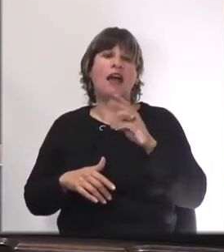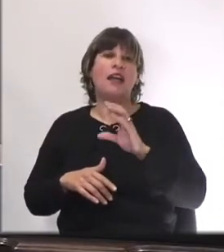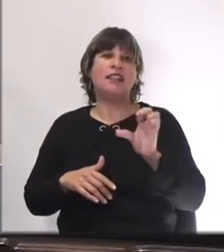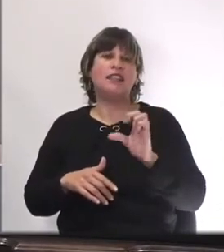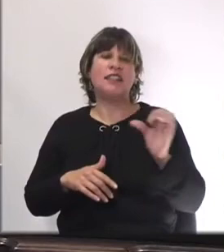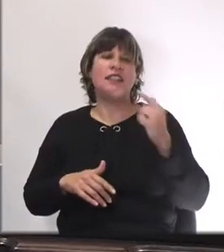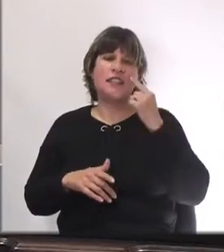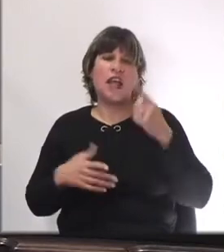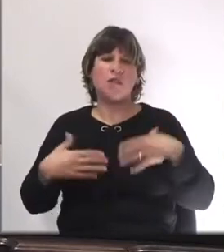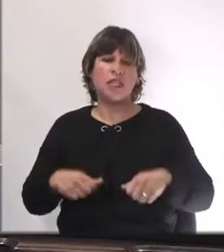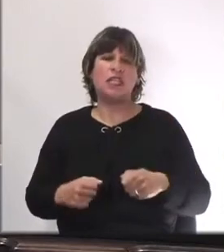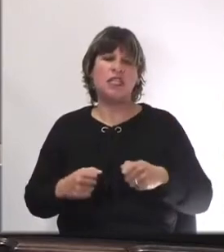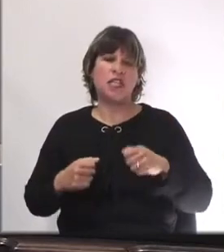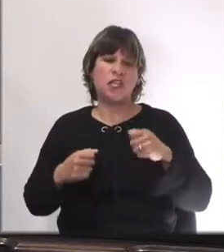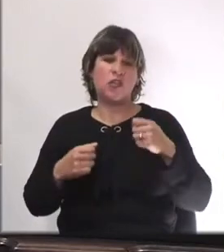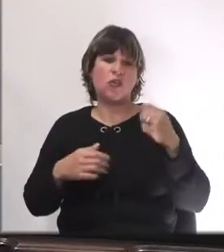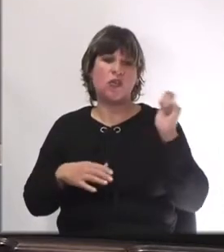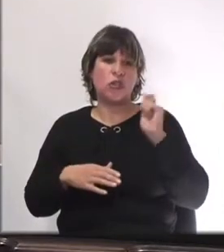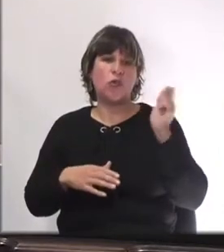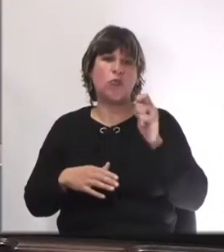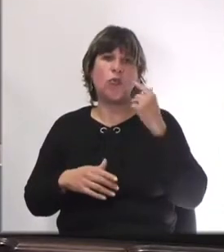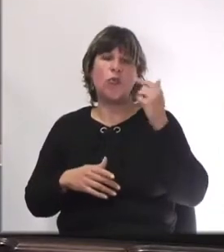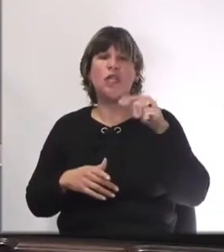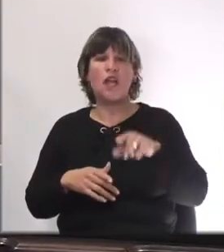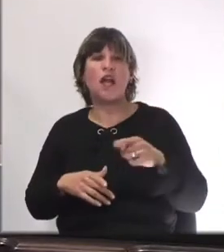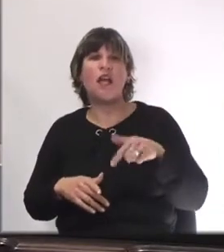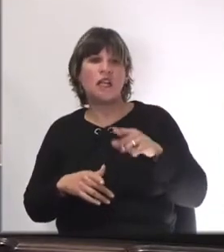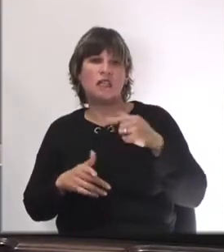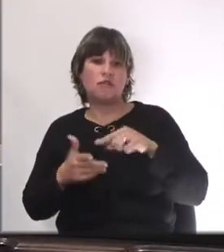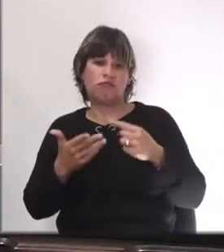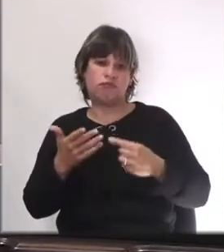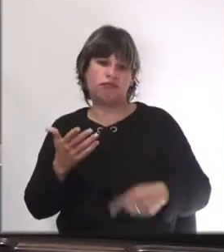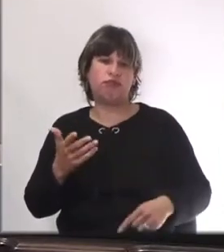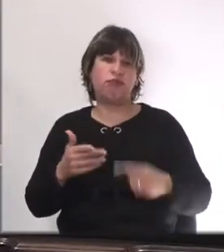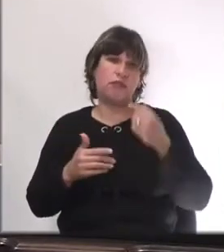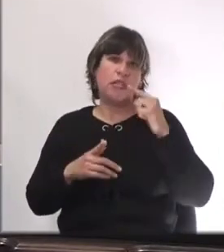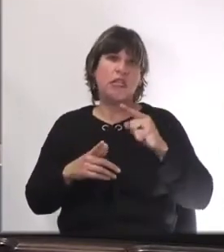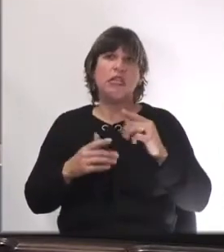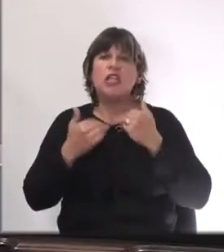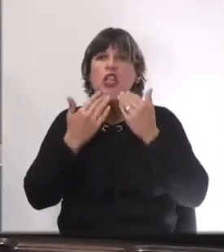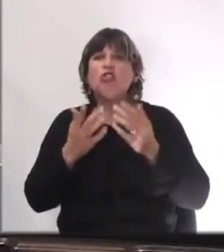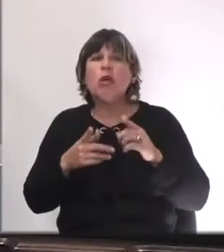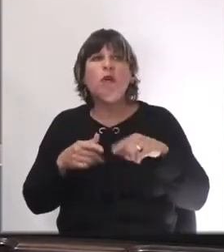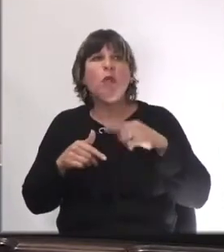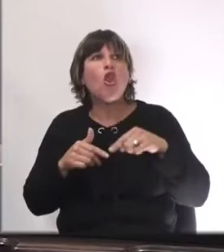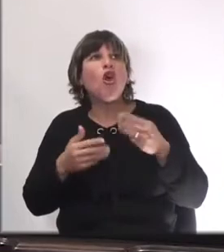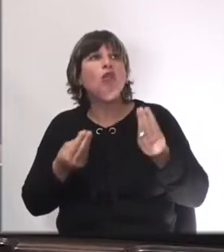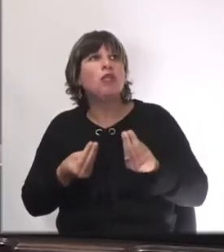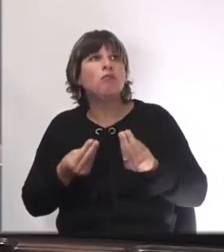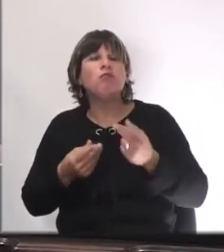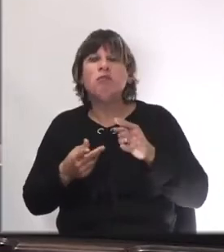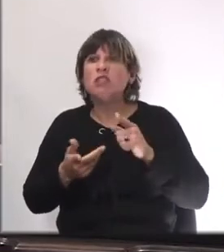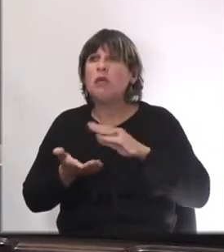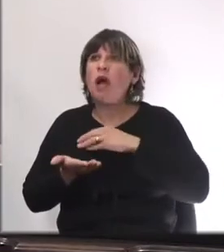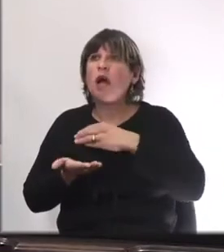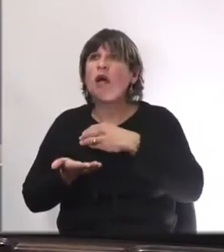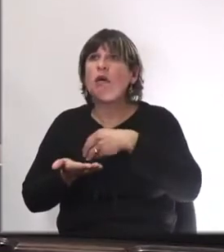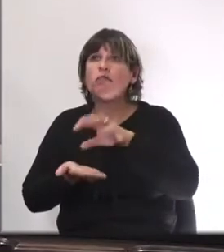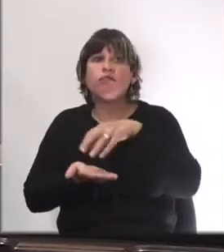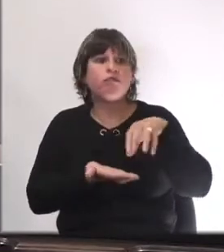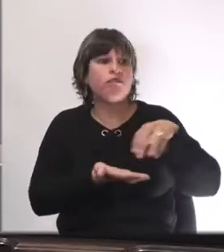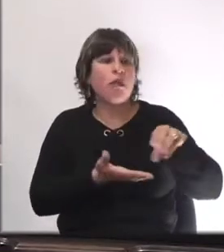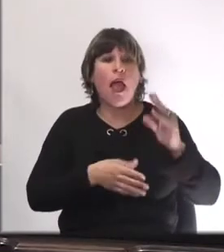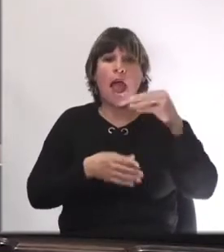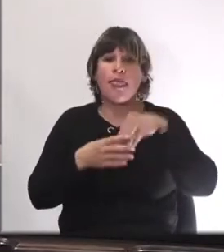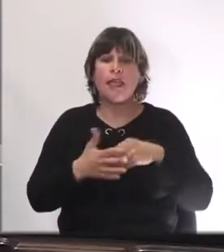Salud Pública. Pero hasta ahí sabemos, no sabemos eso cómo se distribuirá internamente. Eso